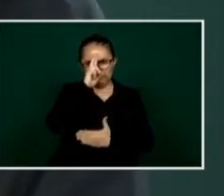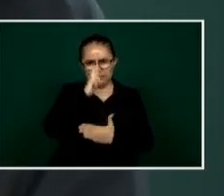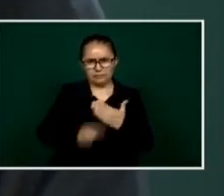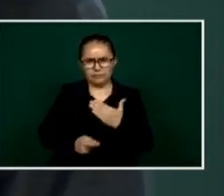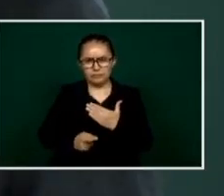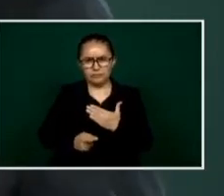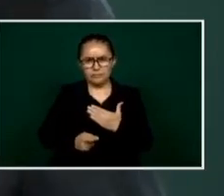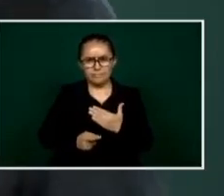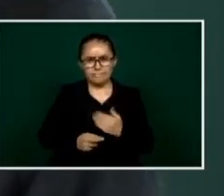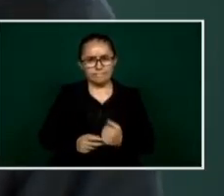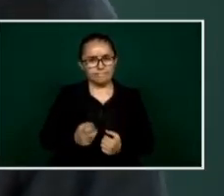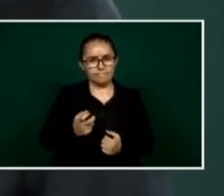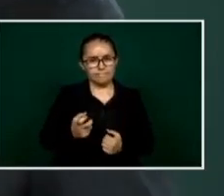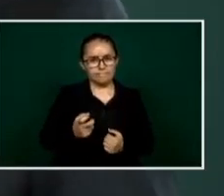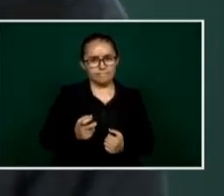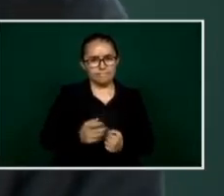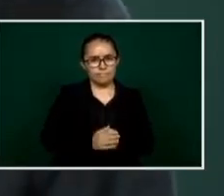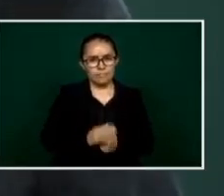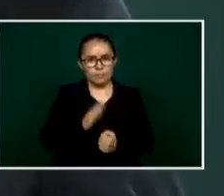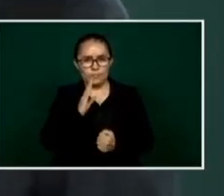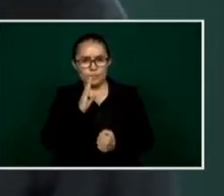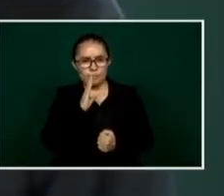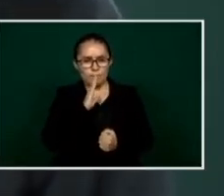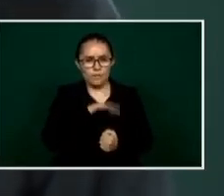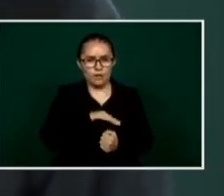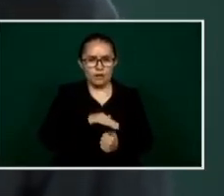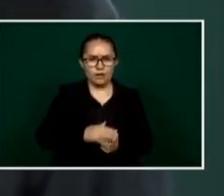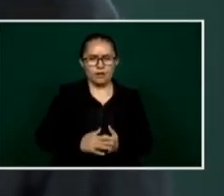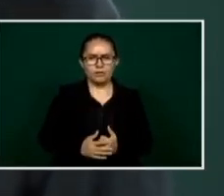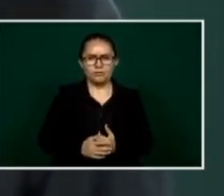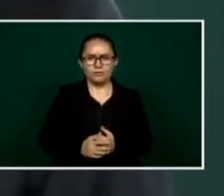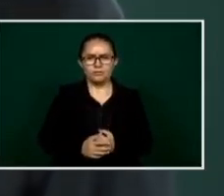Eso no debe de permitirse,